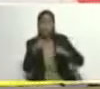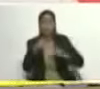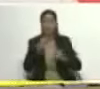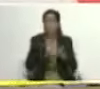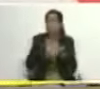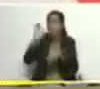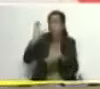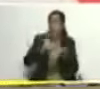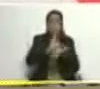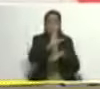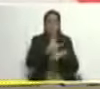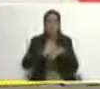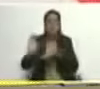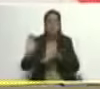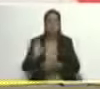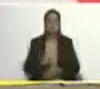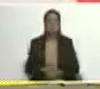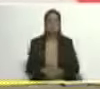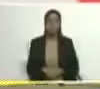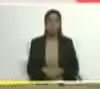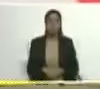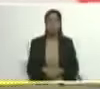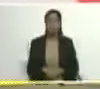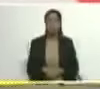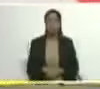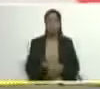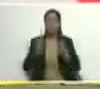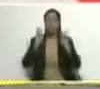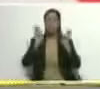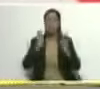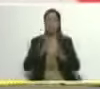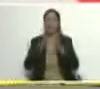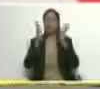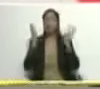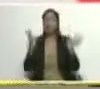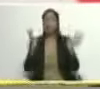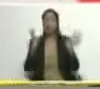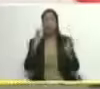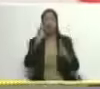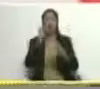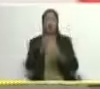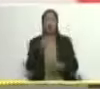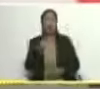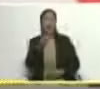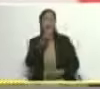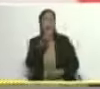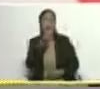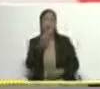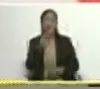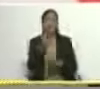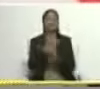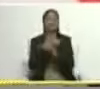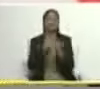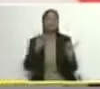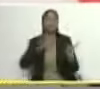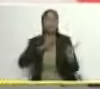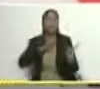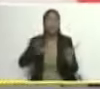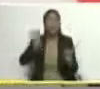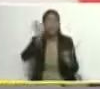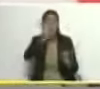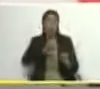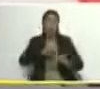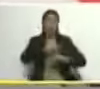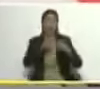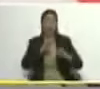productos. Es un gran tema, el tema alimentos, vital para la independencia de nuestro país, para la estabilidad y para la felicidad de